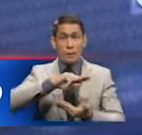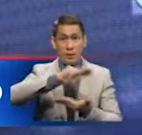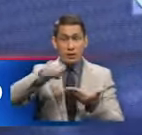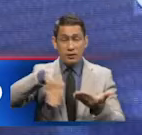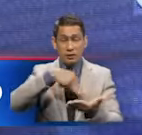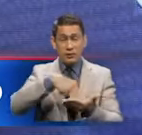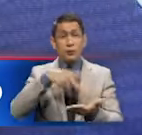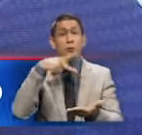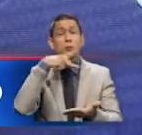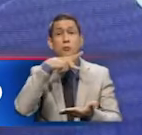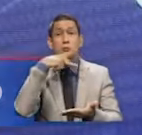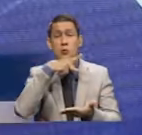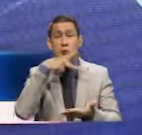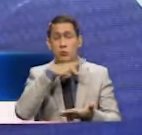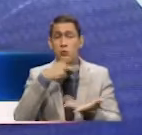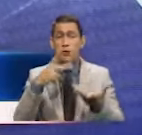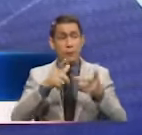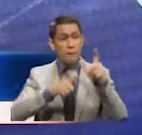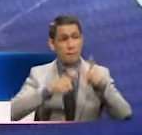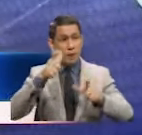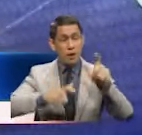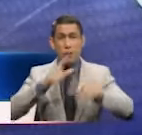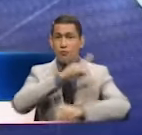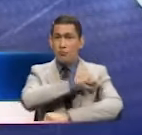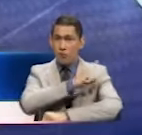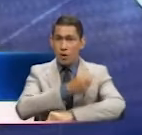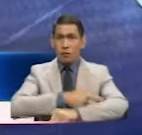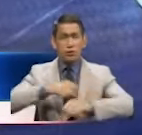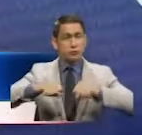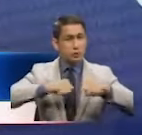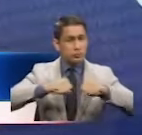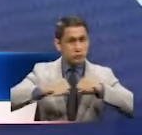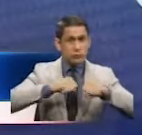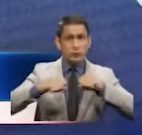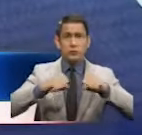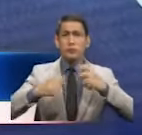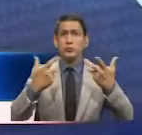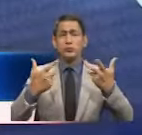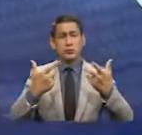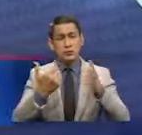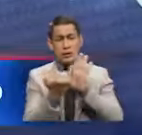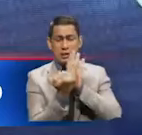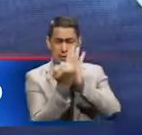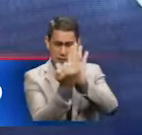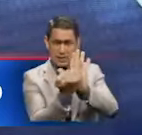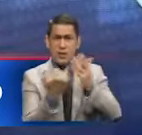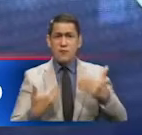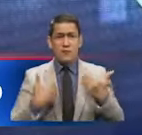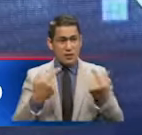los portovejenses. Gente valiente, trabajadora, orgullosa de su identidad.